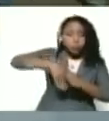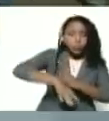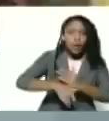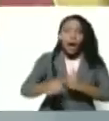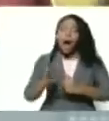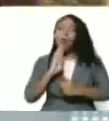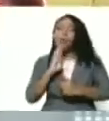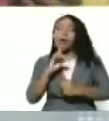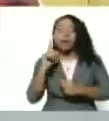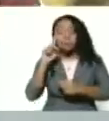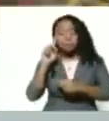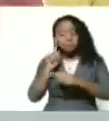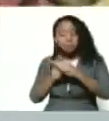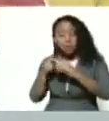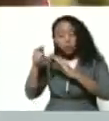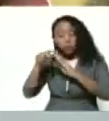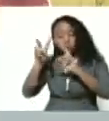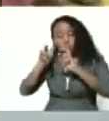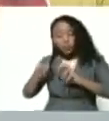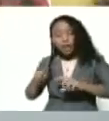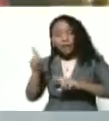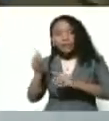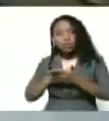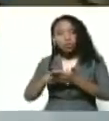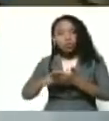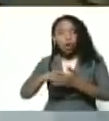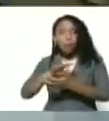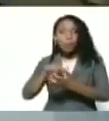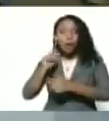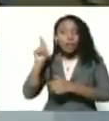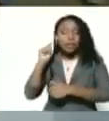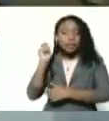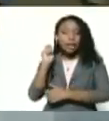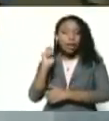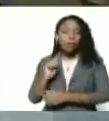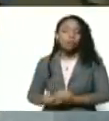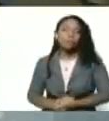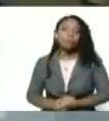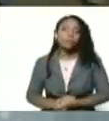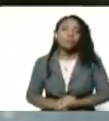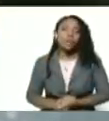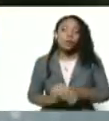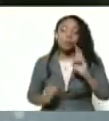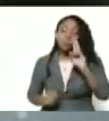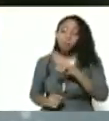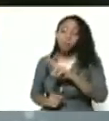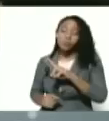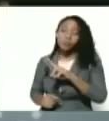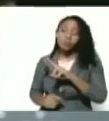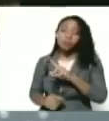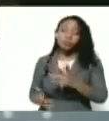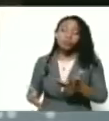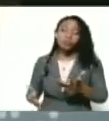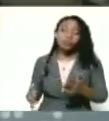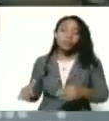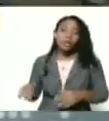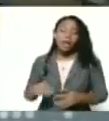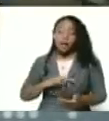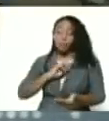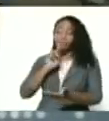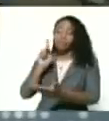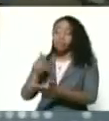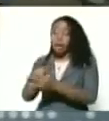y diagnosticando la resolución de ese problema ahí en Charallave. Vamos a meterle, cayendo y